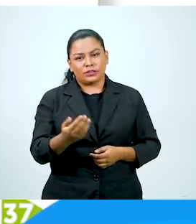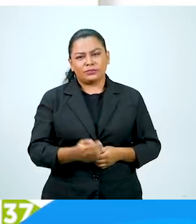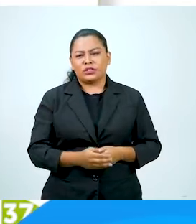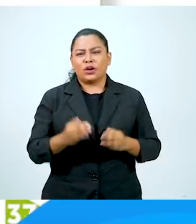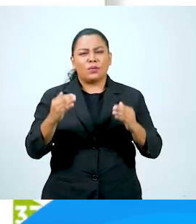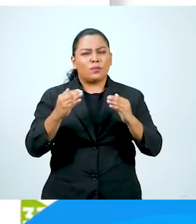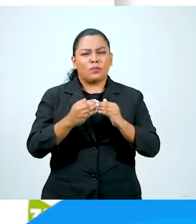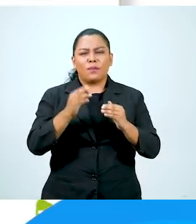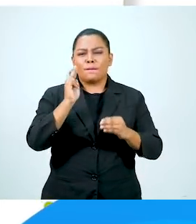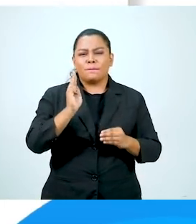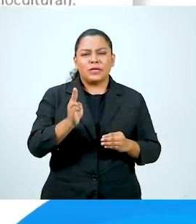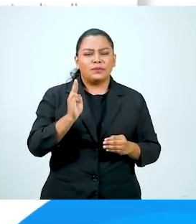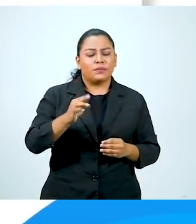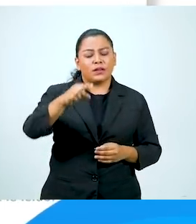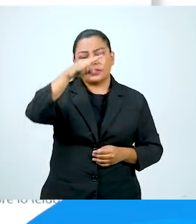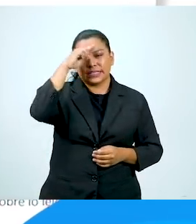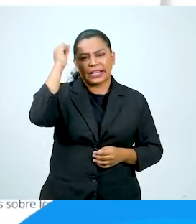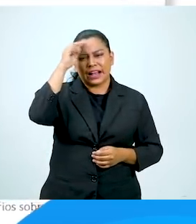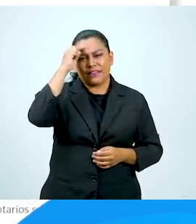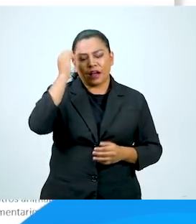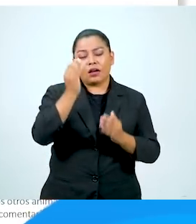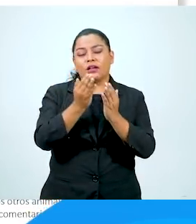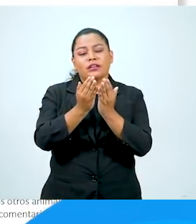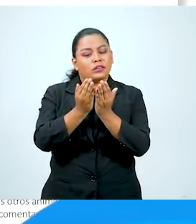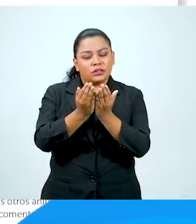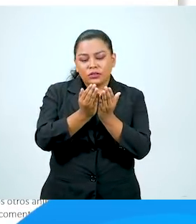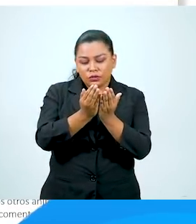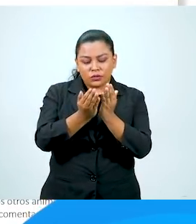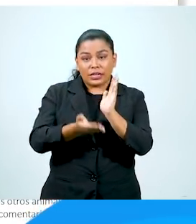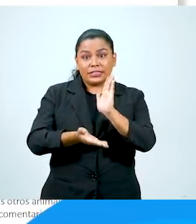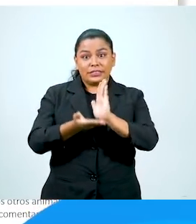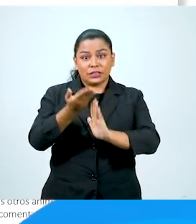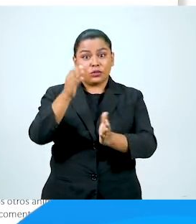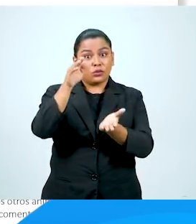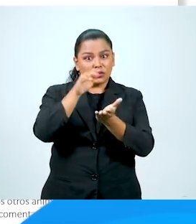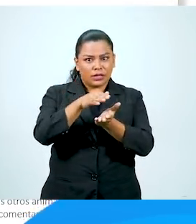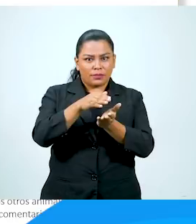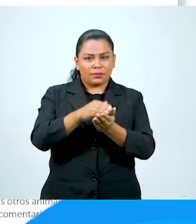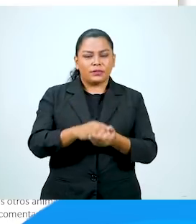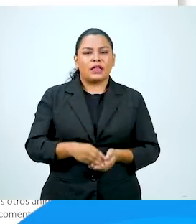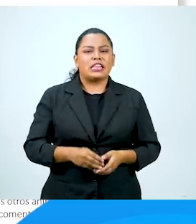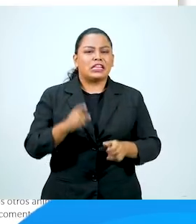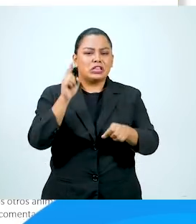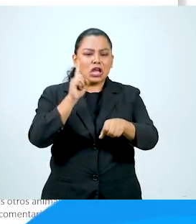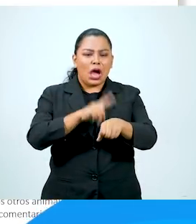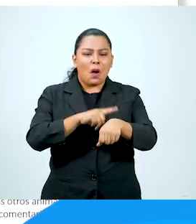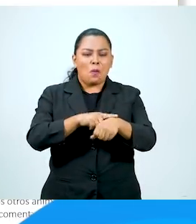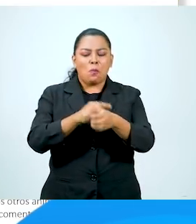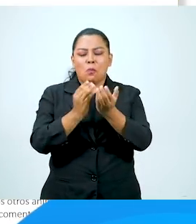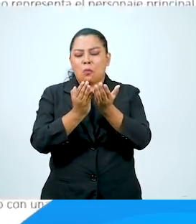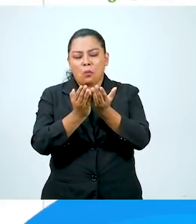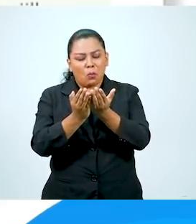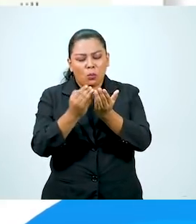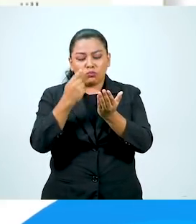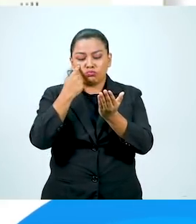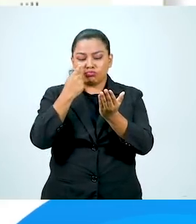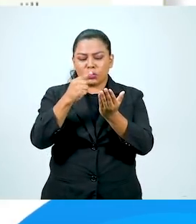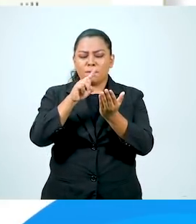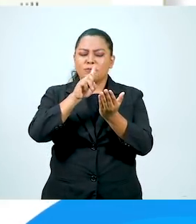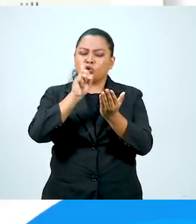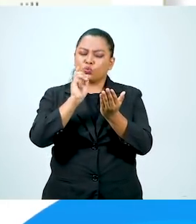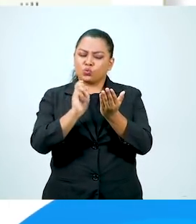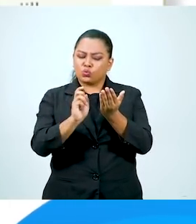forma en que se han trabajado algunas lecturas en el desarrollo de la unidad. En cada momento de la lectura se